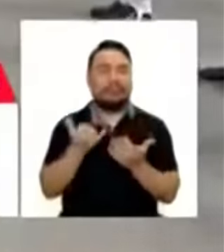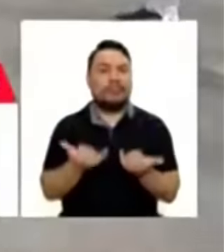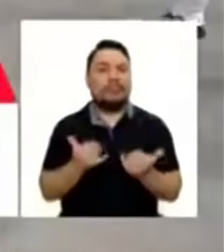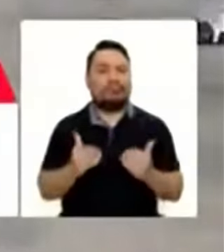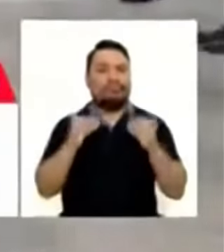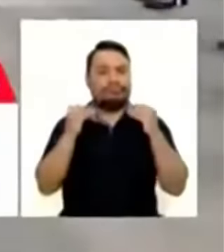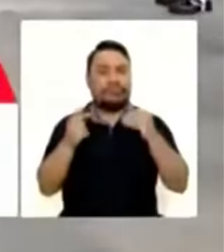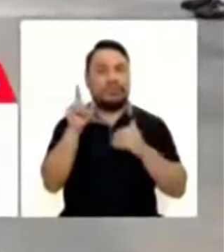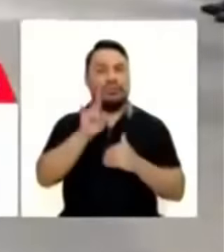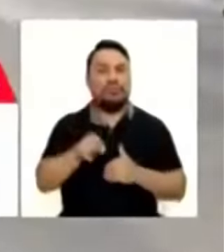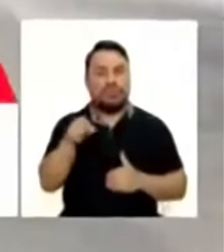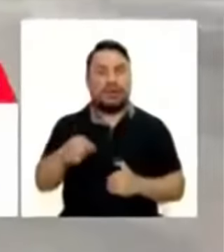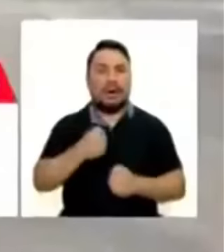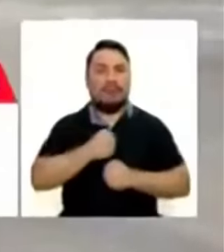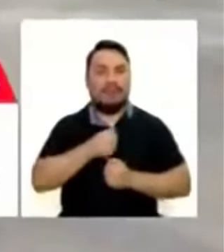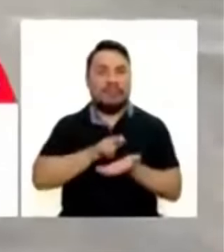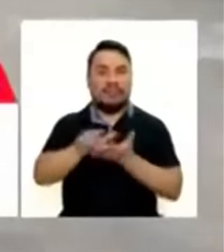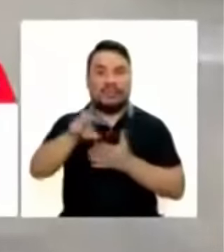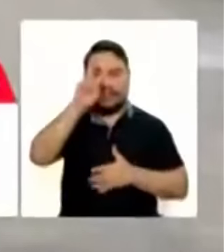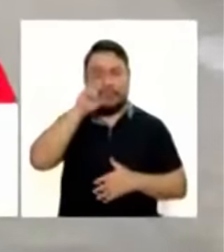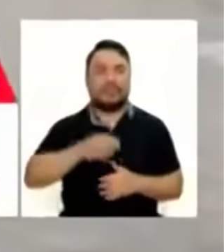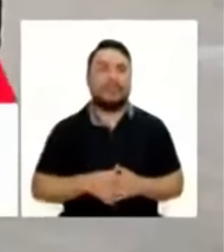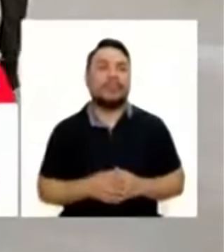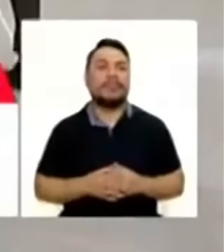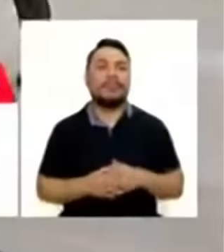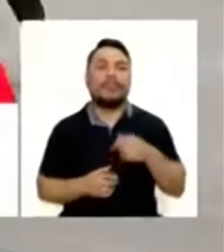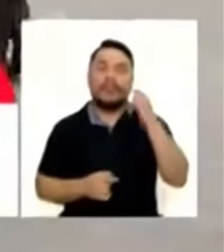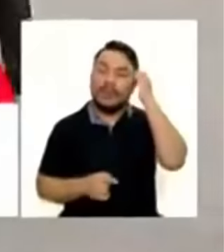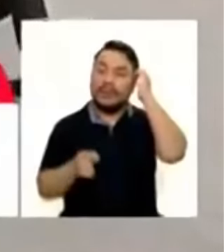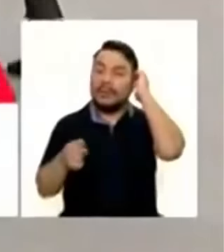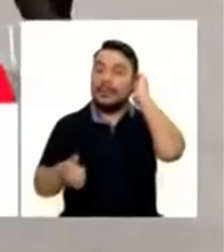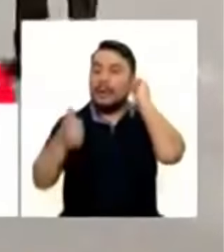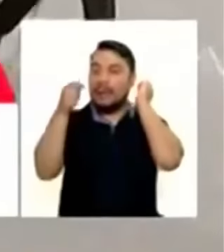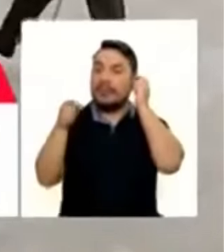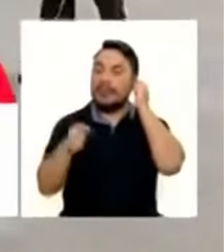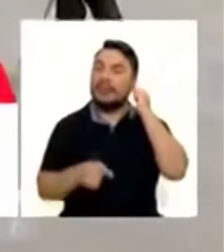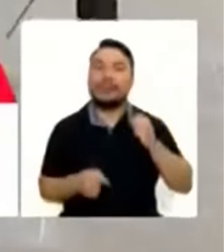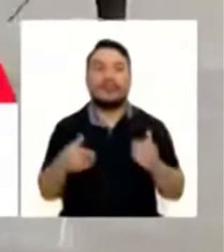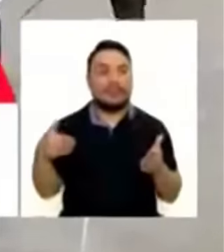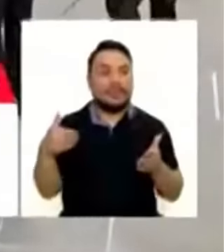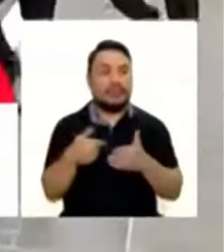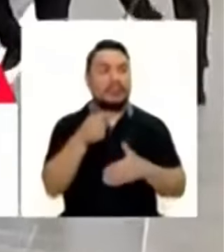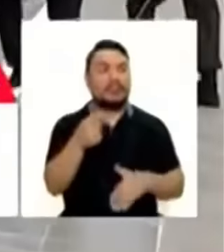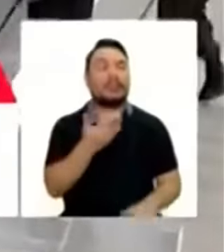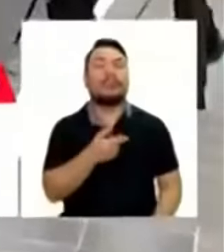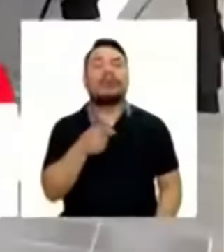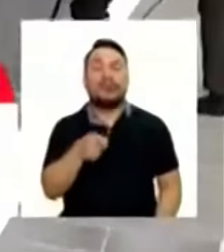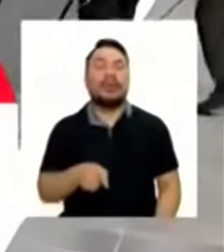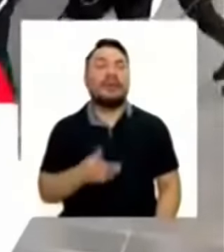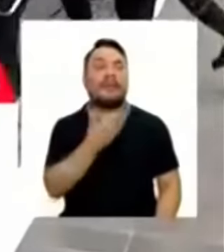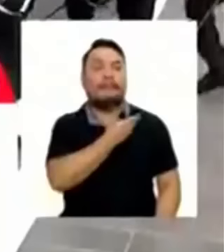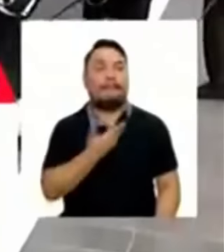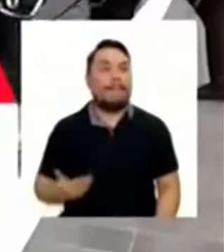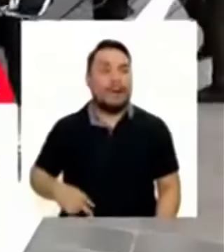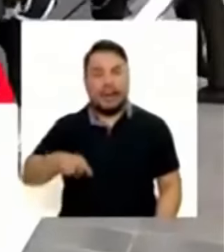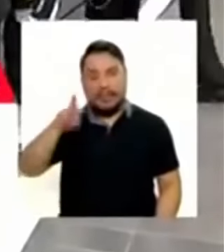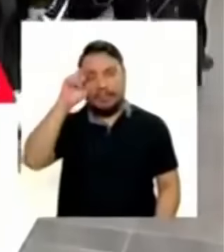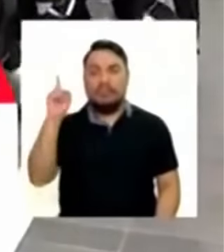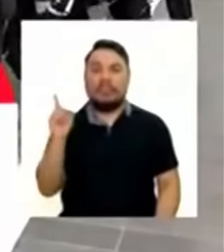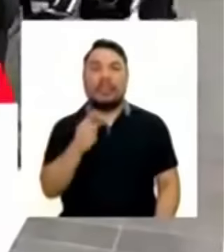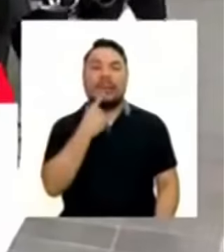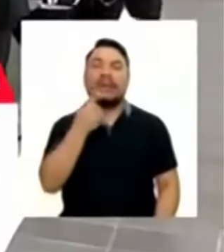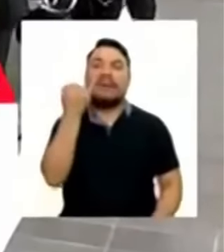día posee la Fuerza Aérea del Perú. Ahí el jefe de línea se acerca hasta el estrado principal para dar